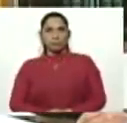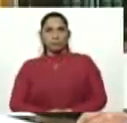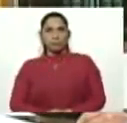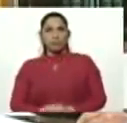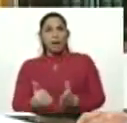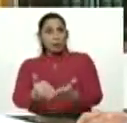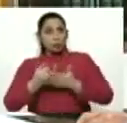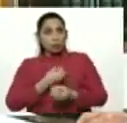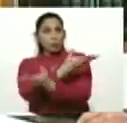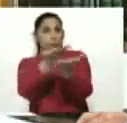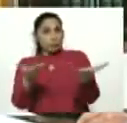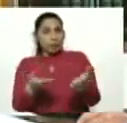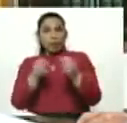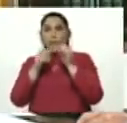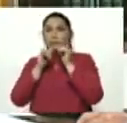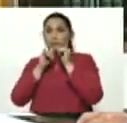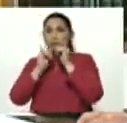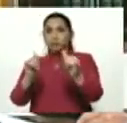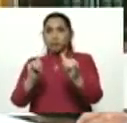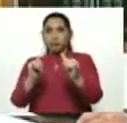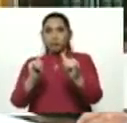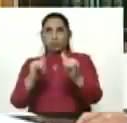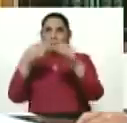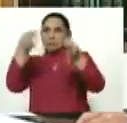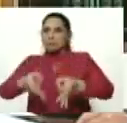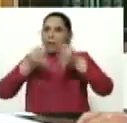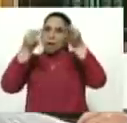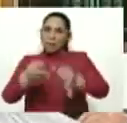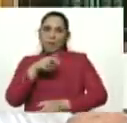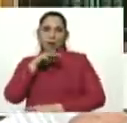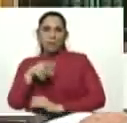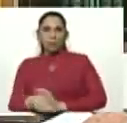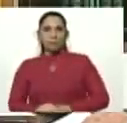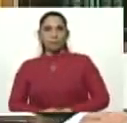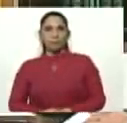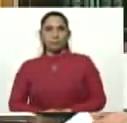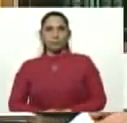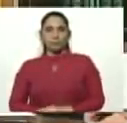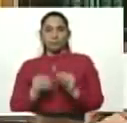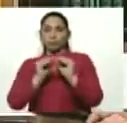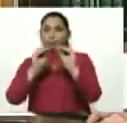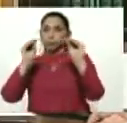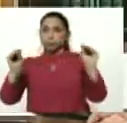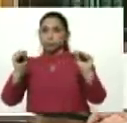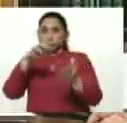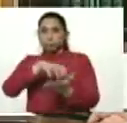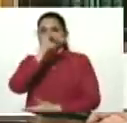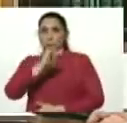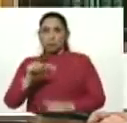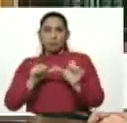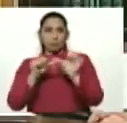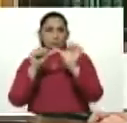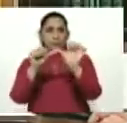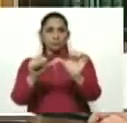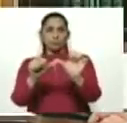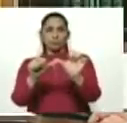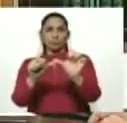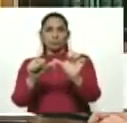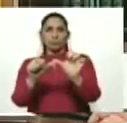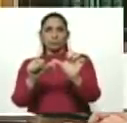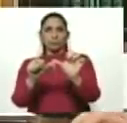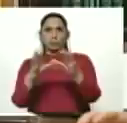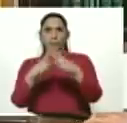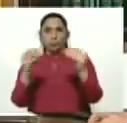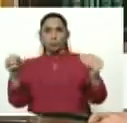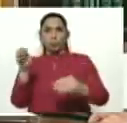Ayúdenme ustedes a difundir este mensaje cada vez que hablen. Les hago un llamado al Zulia para lo siguiente. Y a todo